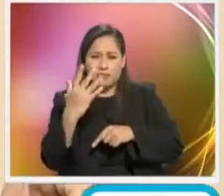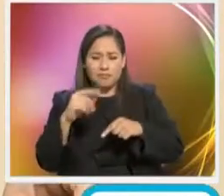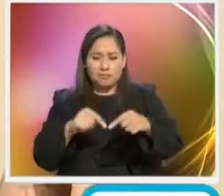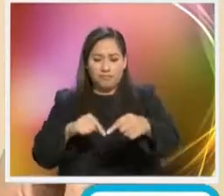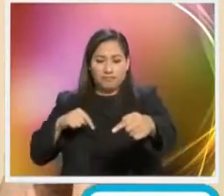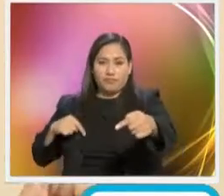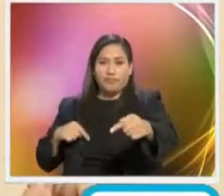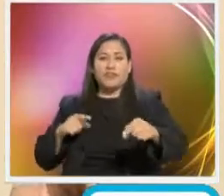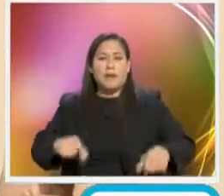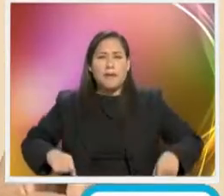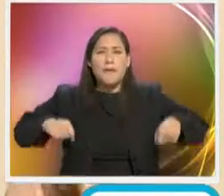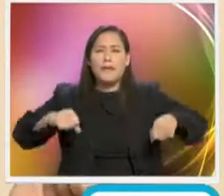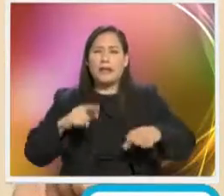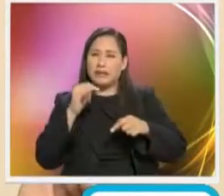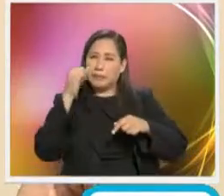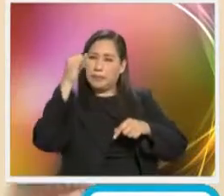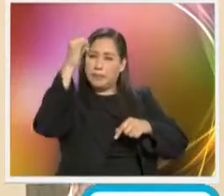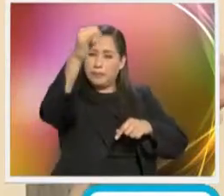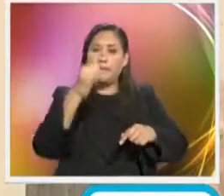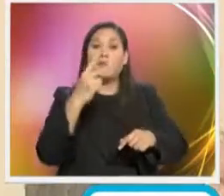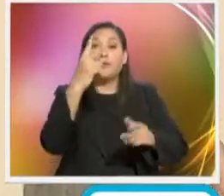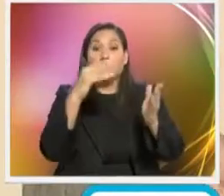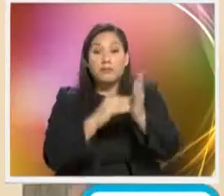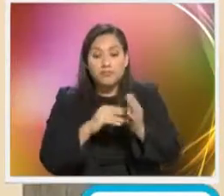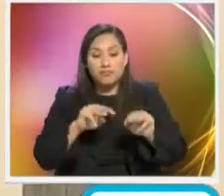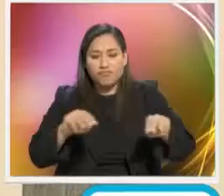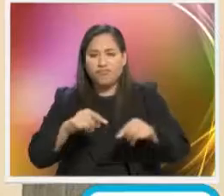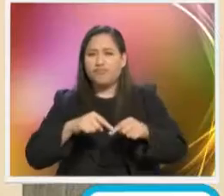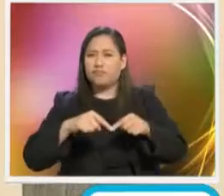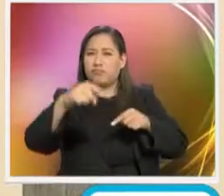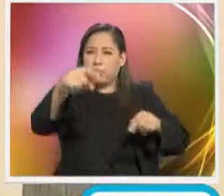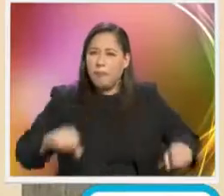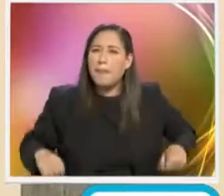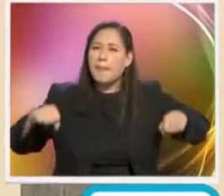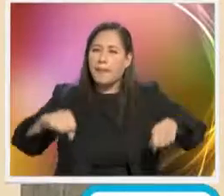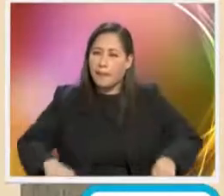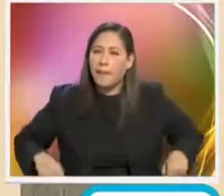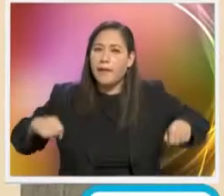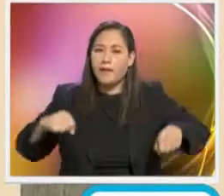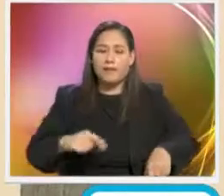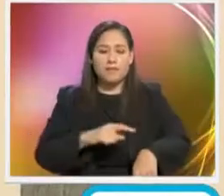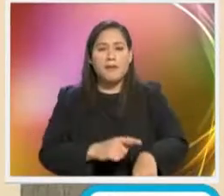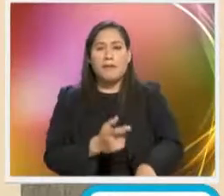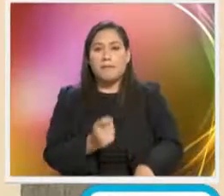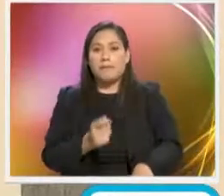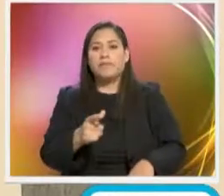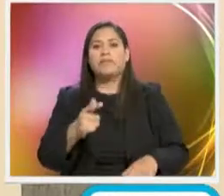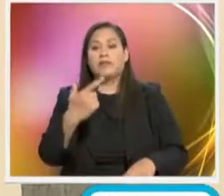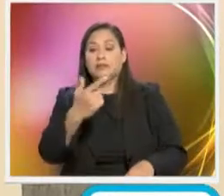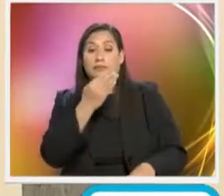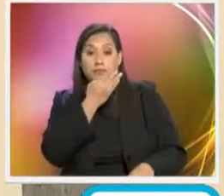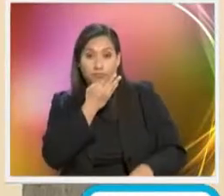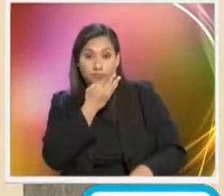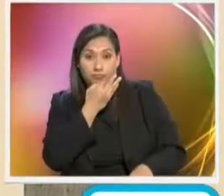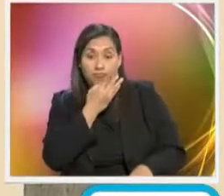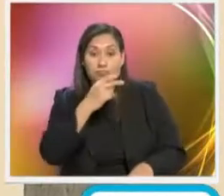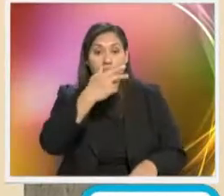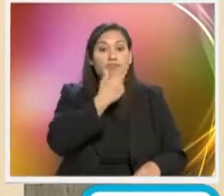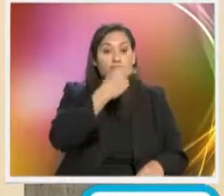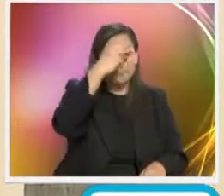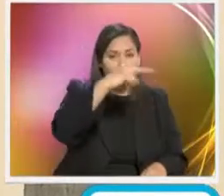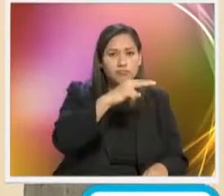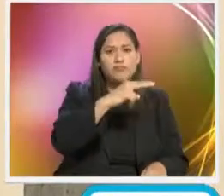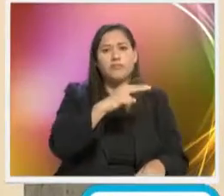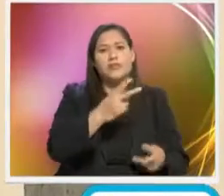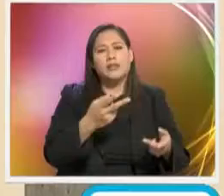distancia de 2,000 metros la que debes de recorrer. Le puso stop al crono la mexicana en 7 minutos. El mexicano lo